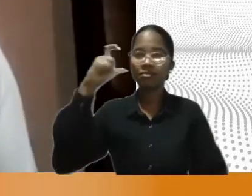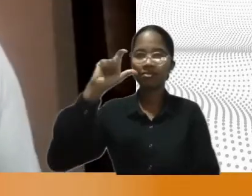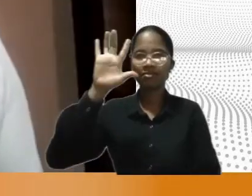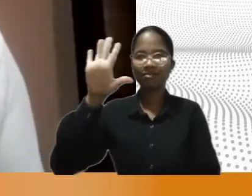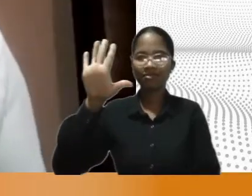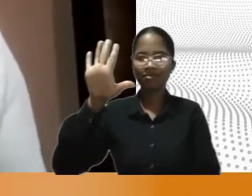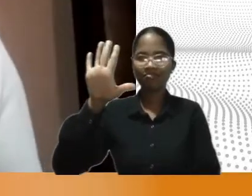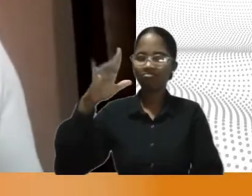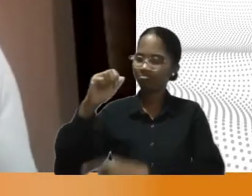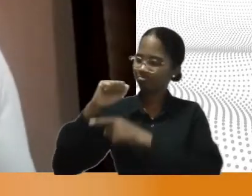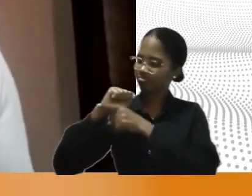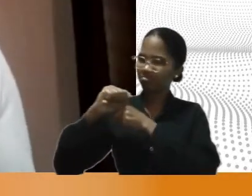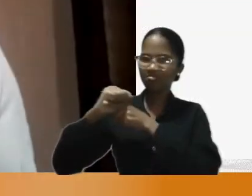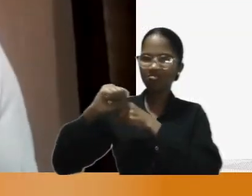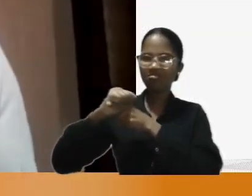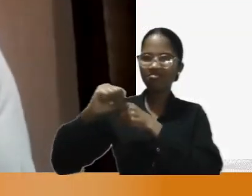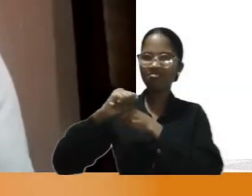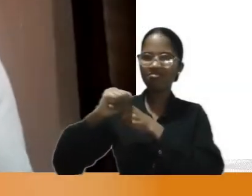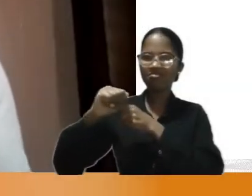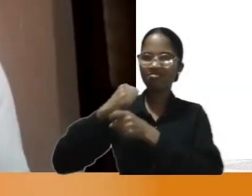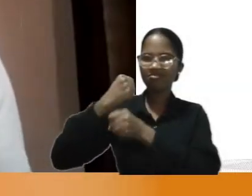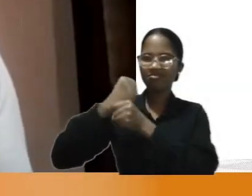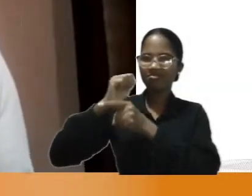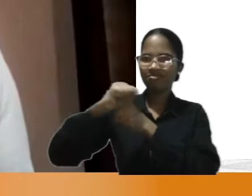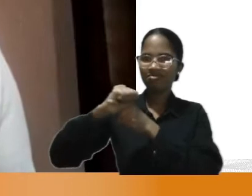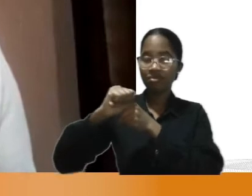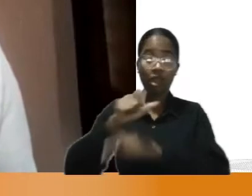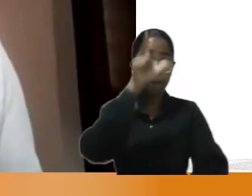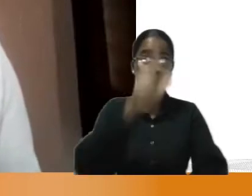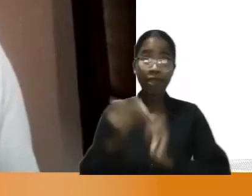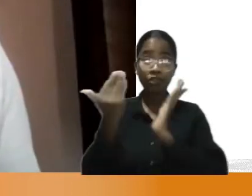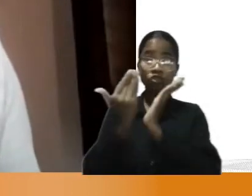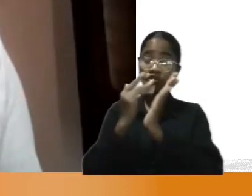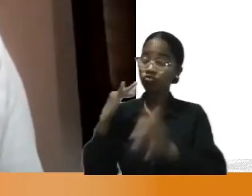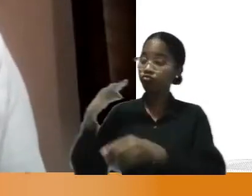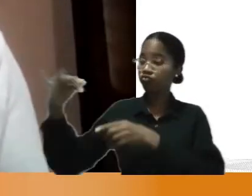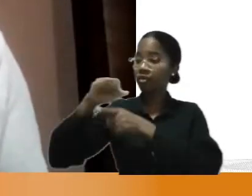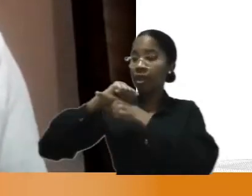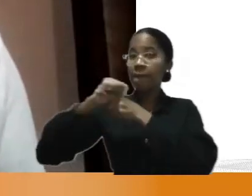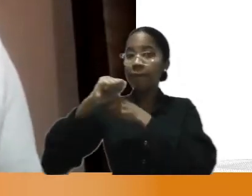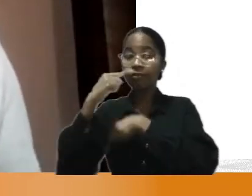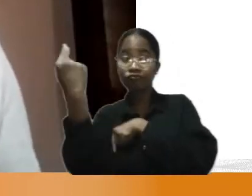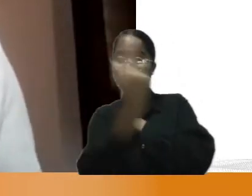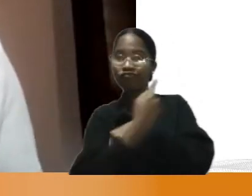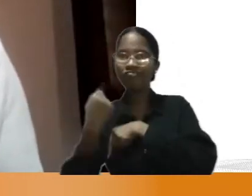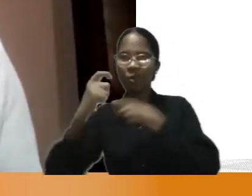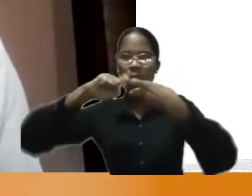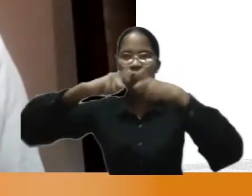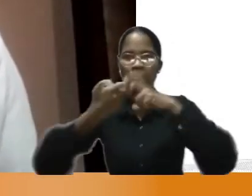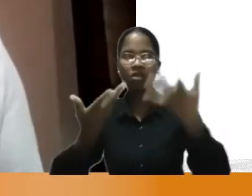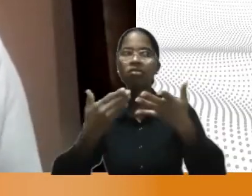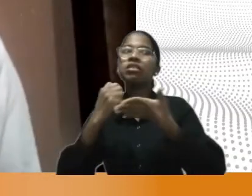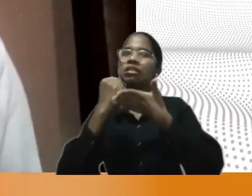Capítulo 5. Desarrollo de la etapa productiva. La etapa productiva debe permitirle al aprendiz solucionar problemas reales del sector